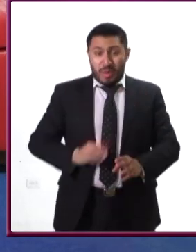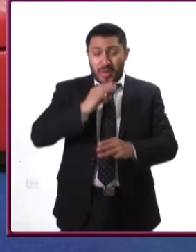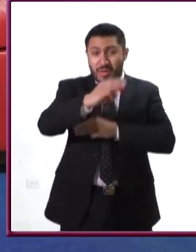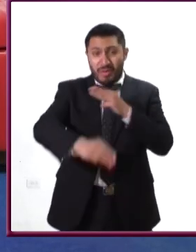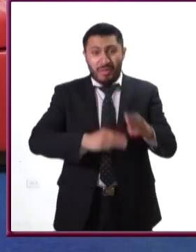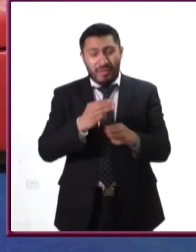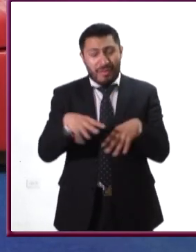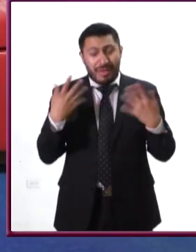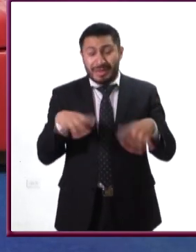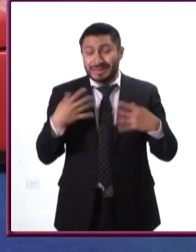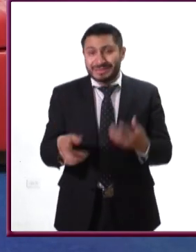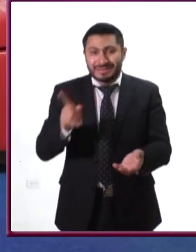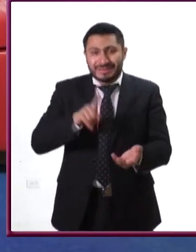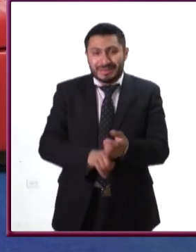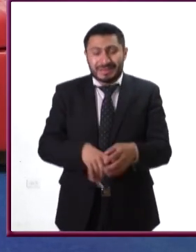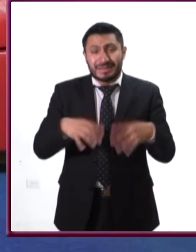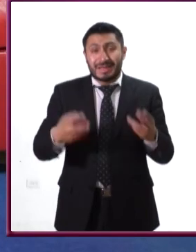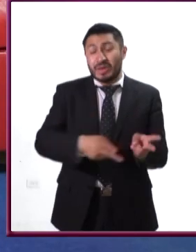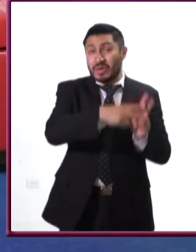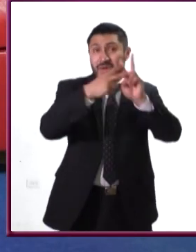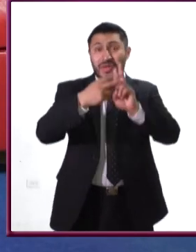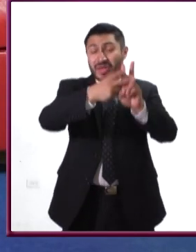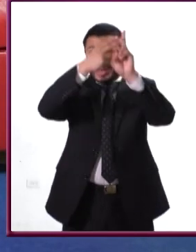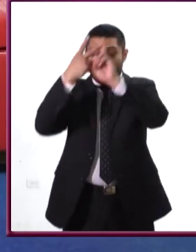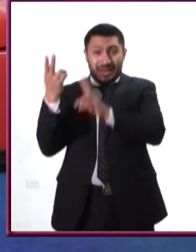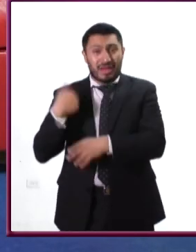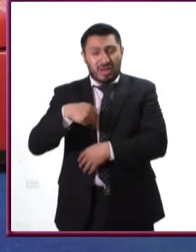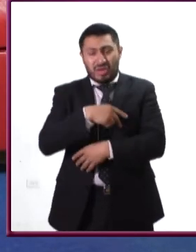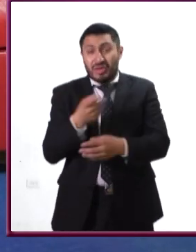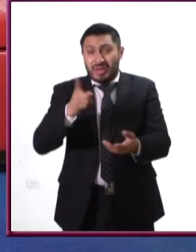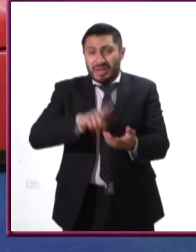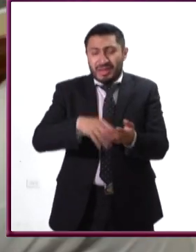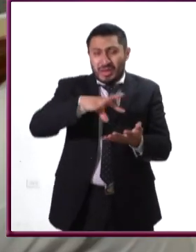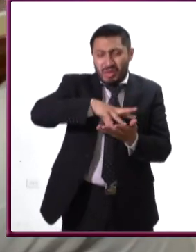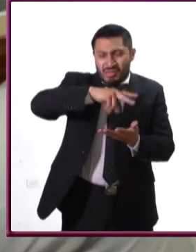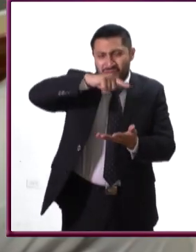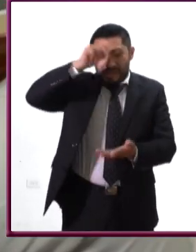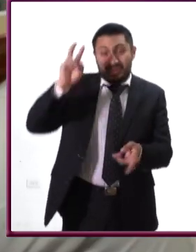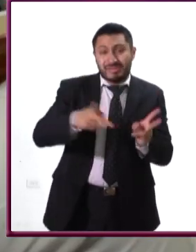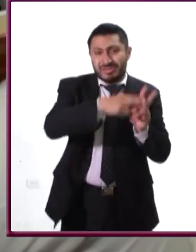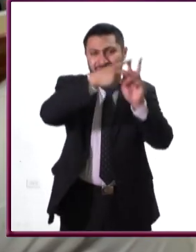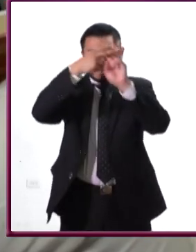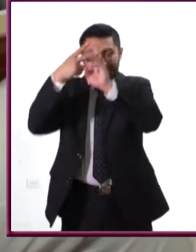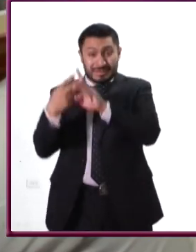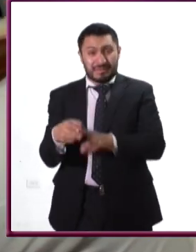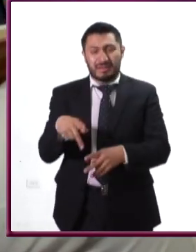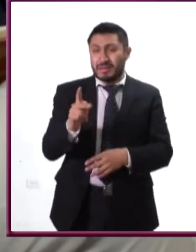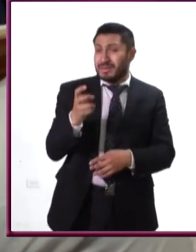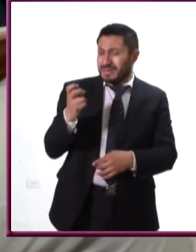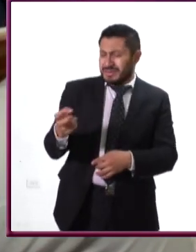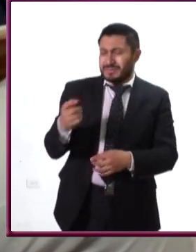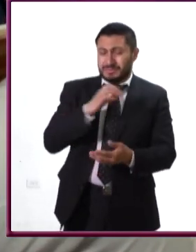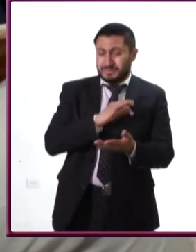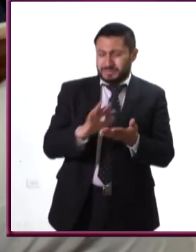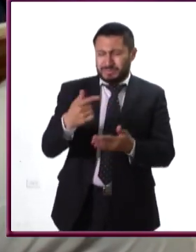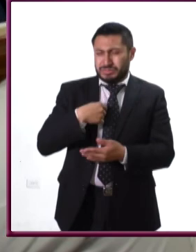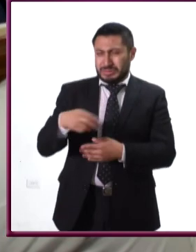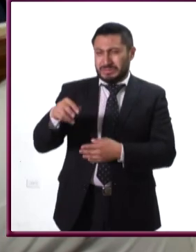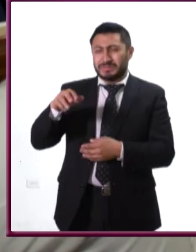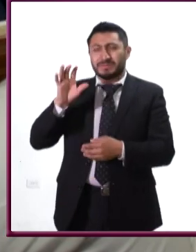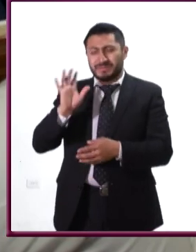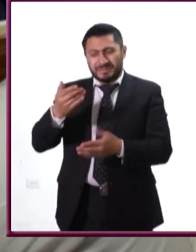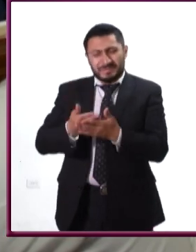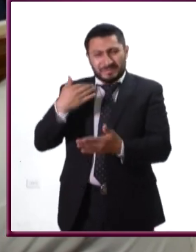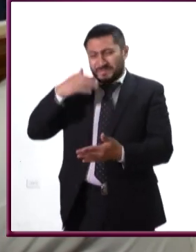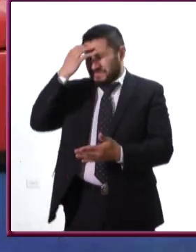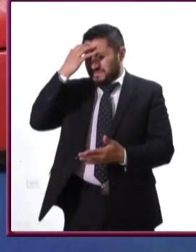de nuestro cuerpo y del planeta estuvieron en las entrañas de una estrella. Somos polvo de estrellas. Oye, pero esa frase yo se la he